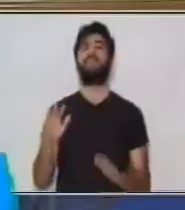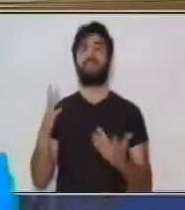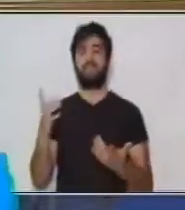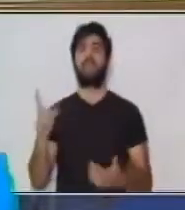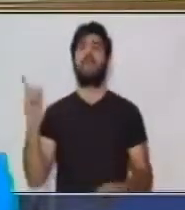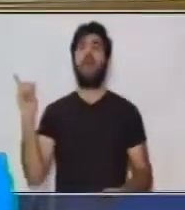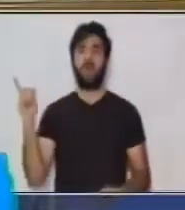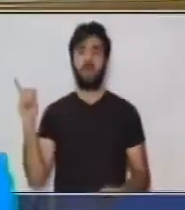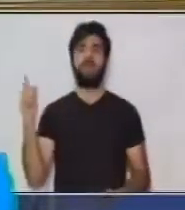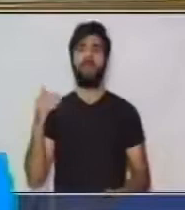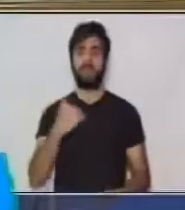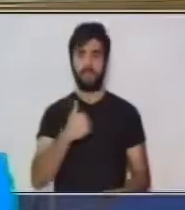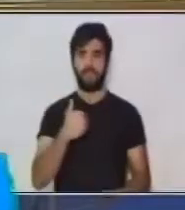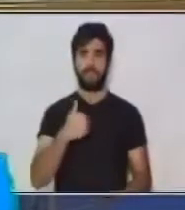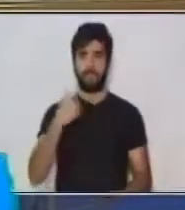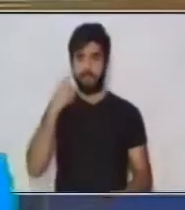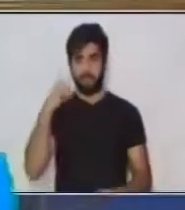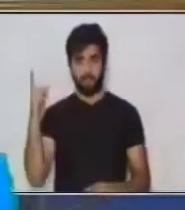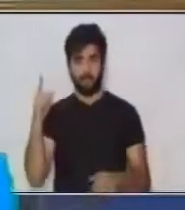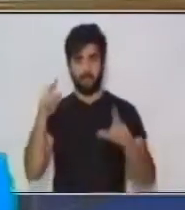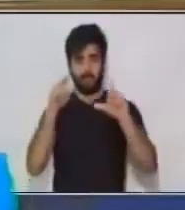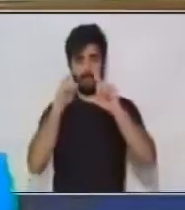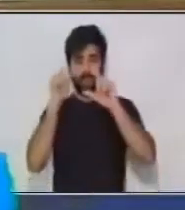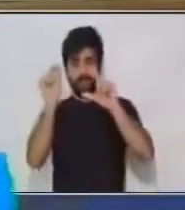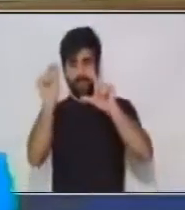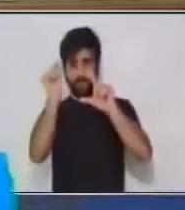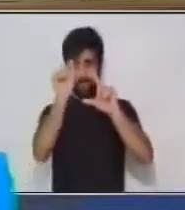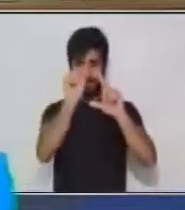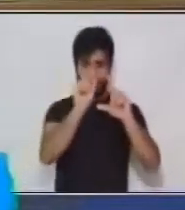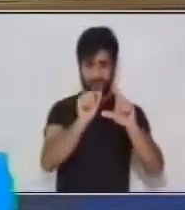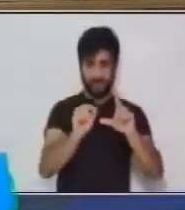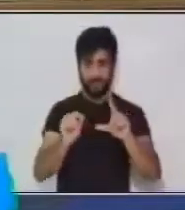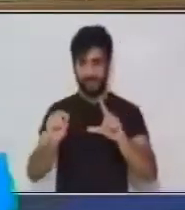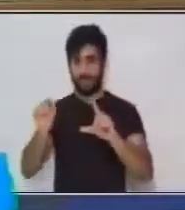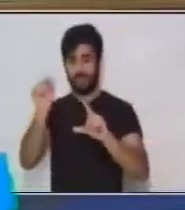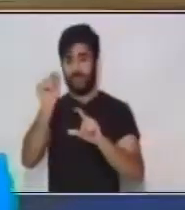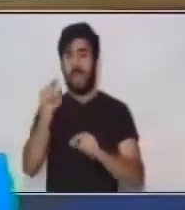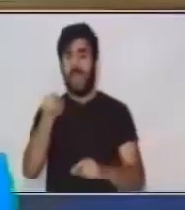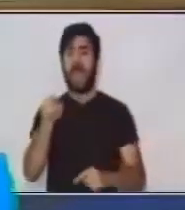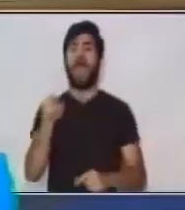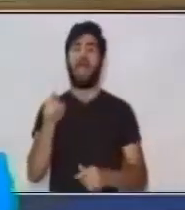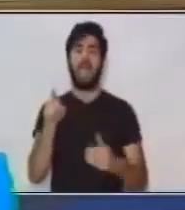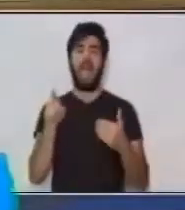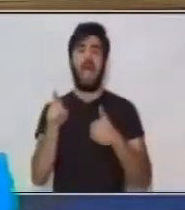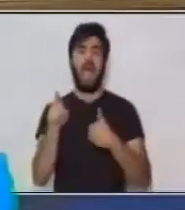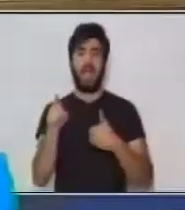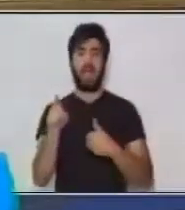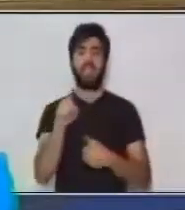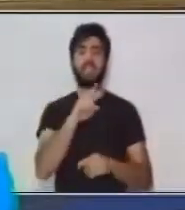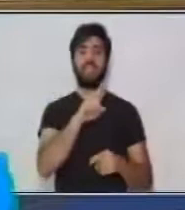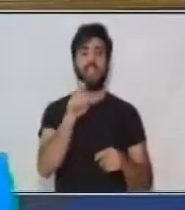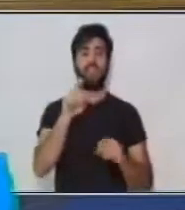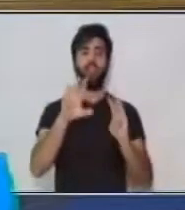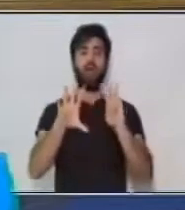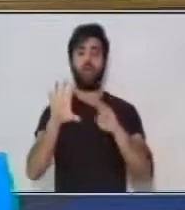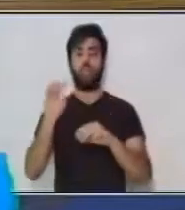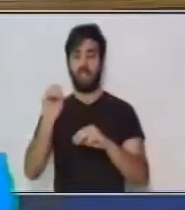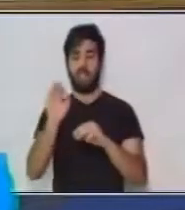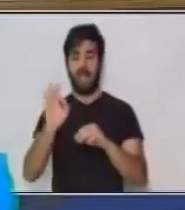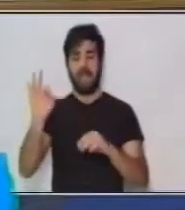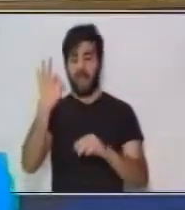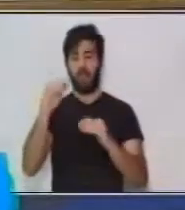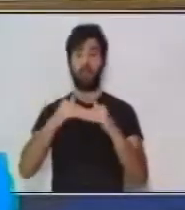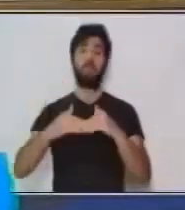ángulo, vamos a marcarlo aquí, un ángulo que es mayor de 180